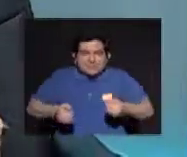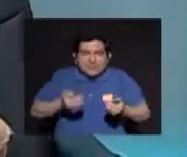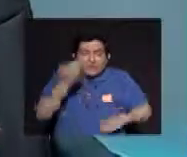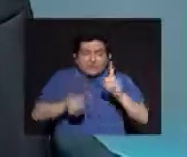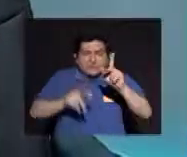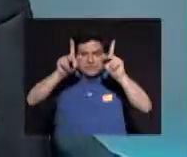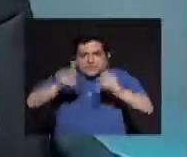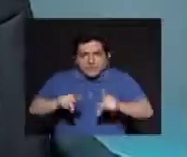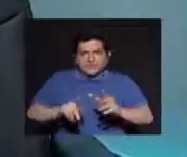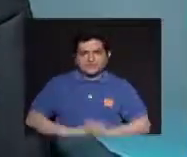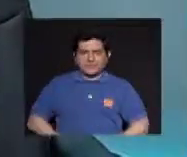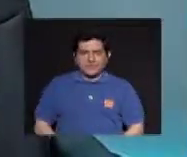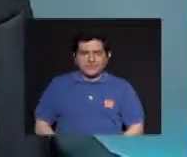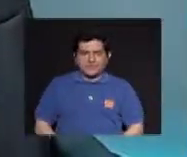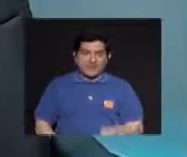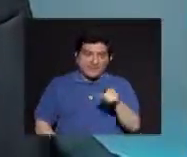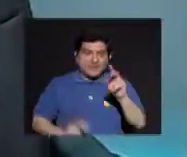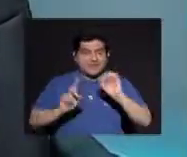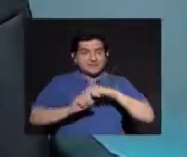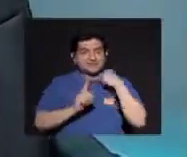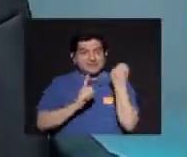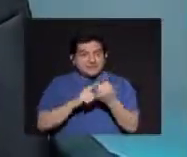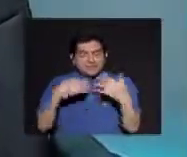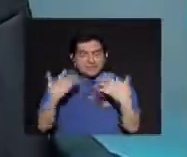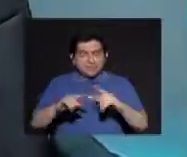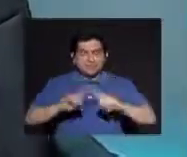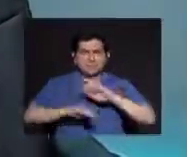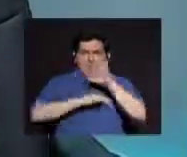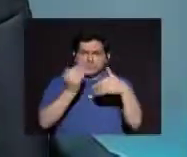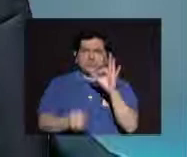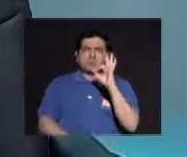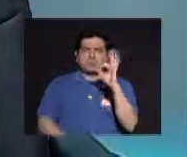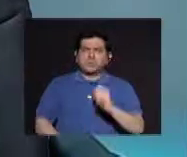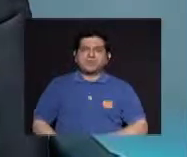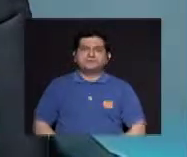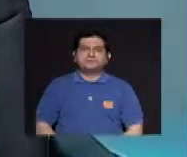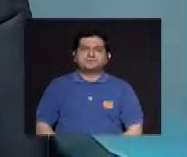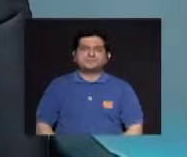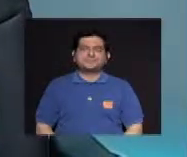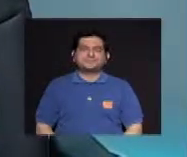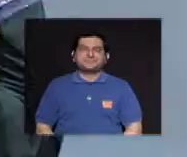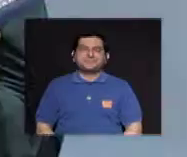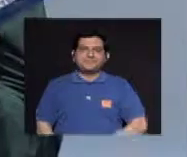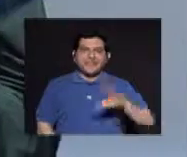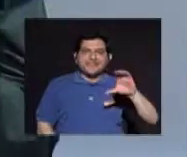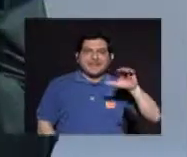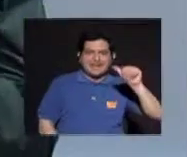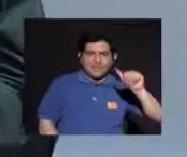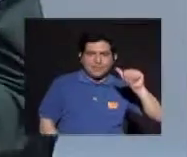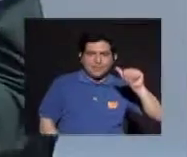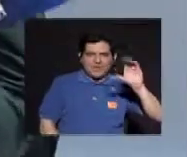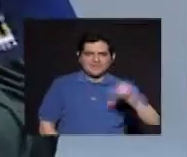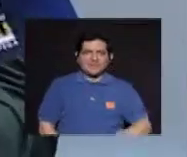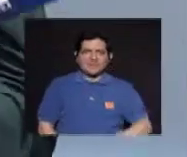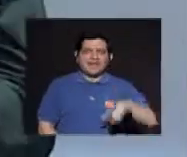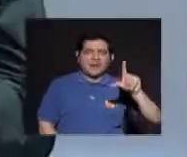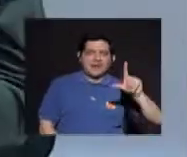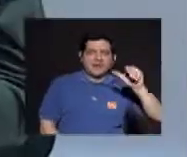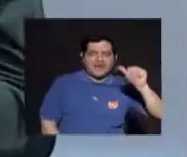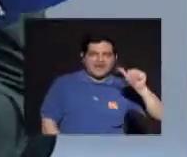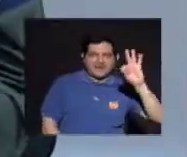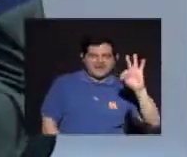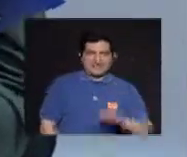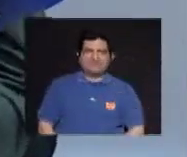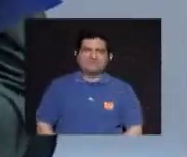más rellenitas y así, fue todo un tema, pero por dicha todo salió bien al final. Bueno. Catalina Acuña Castillo y